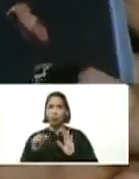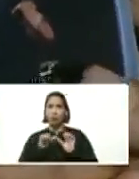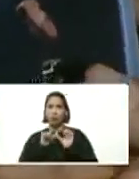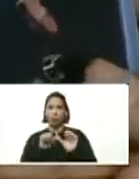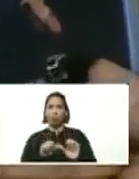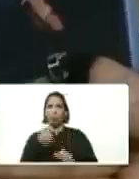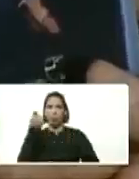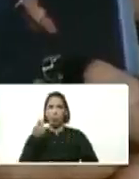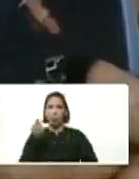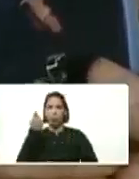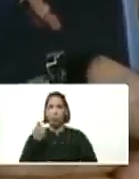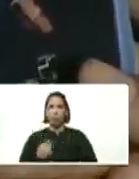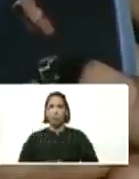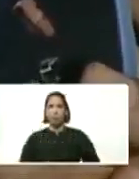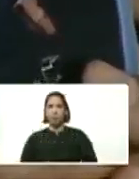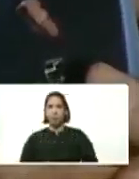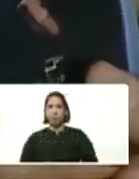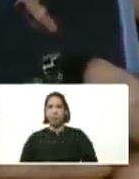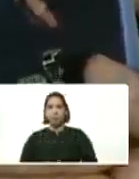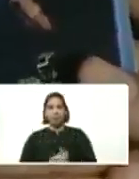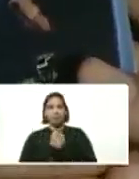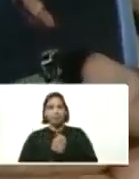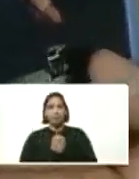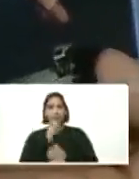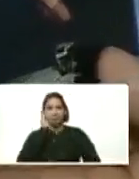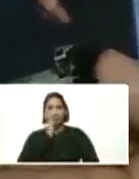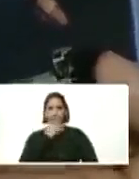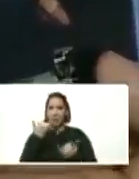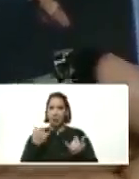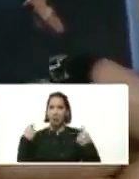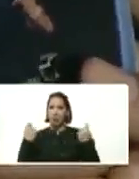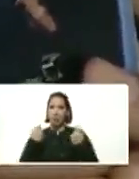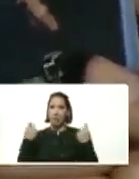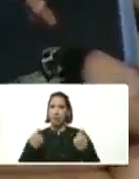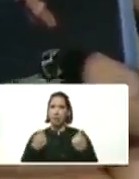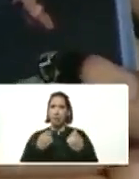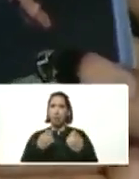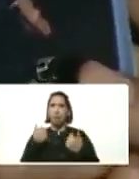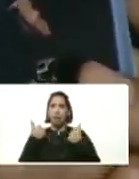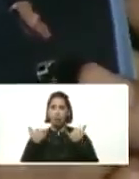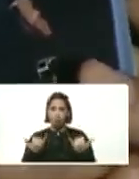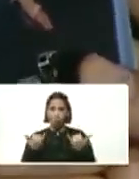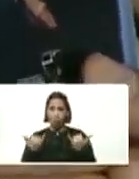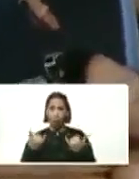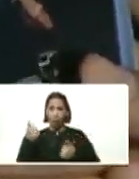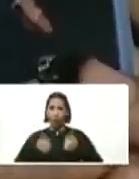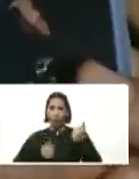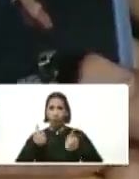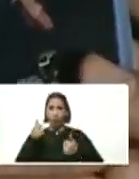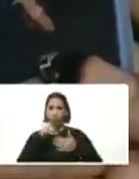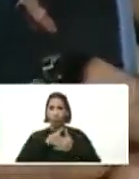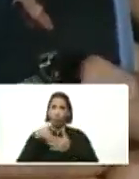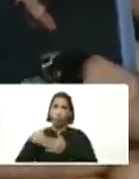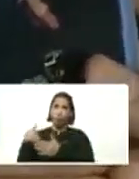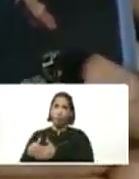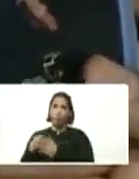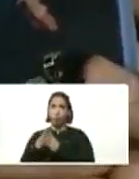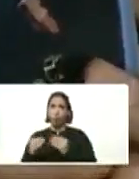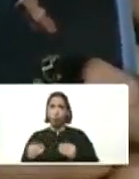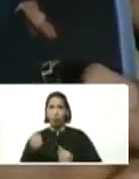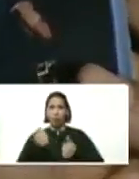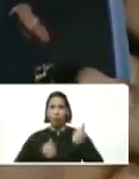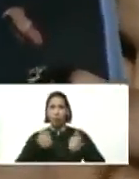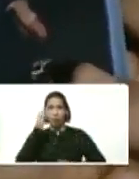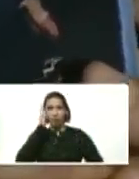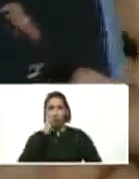Capriles, mi pana Capriles, ahora está haciendo campaña, tiene candidatos en todo el país. Voten por los candidatos de Capriles. Ese es el